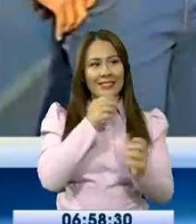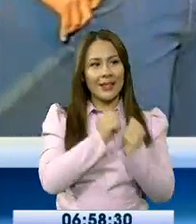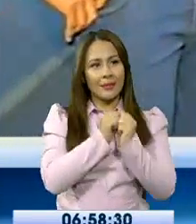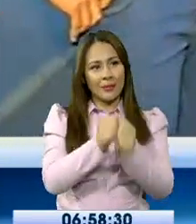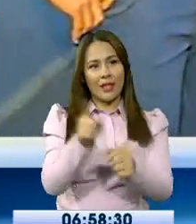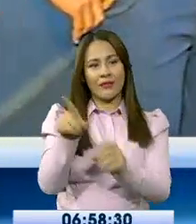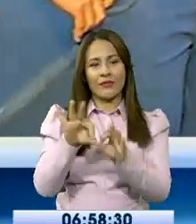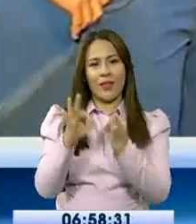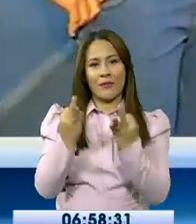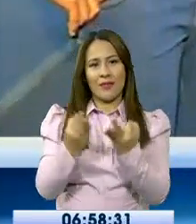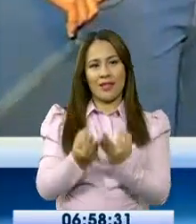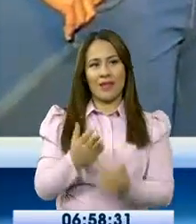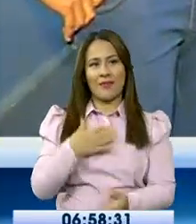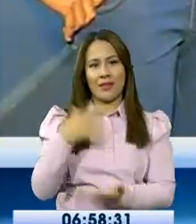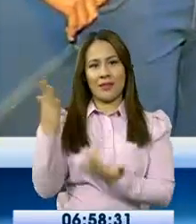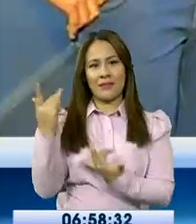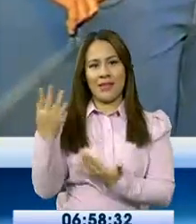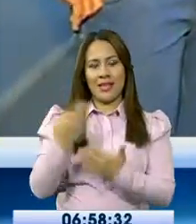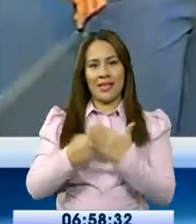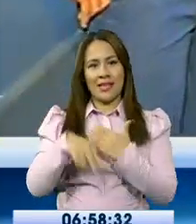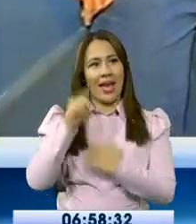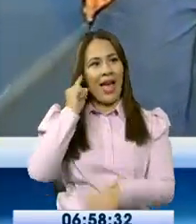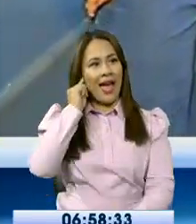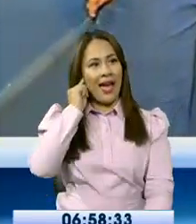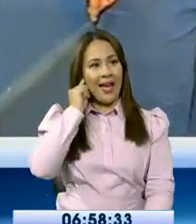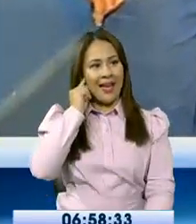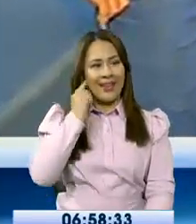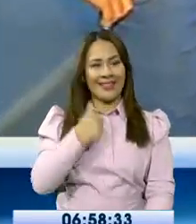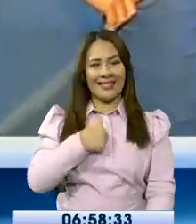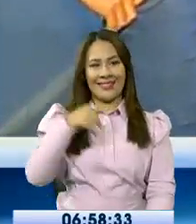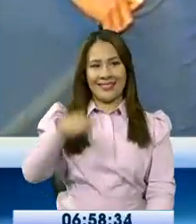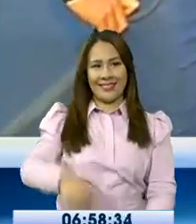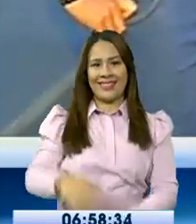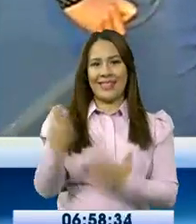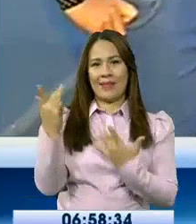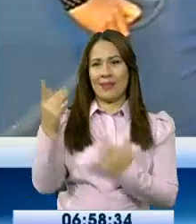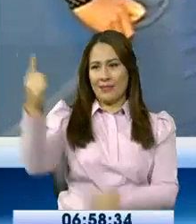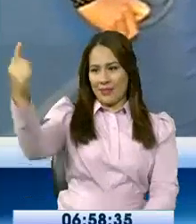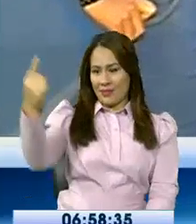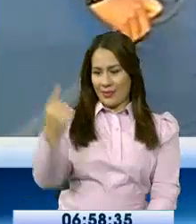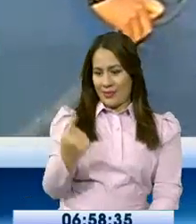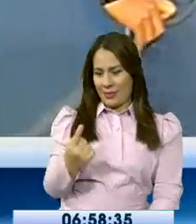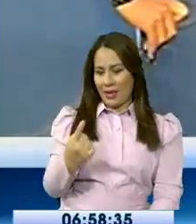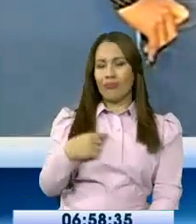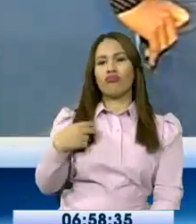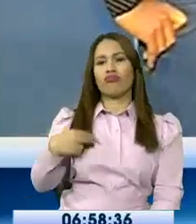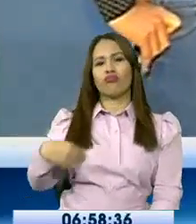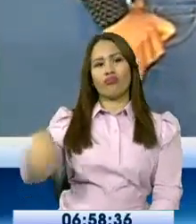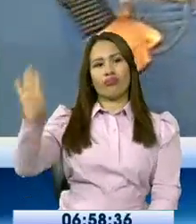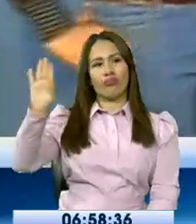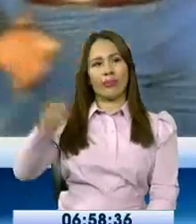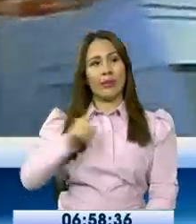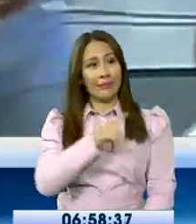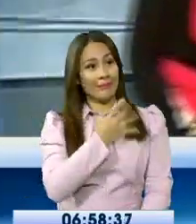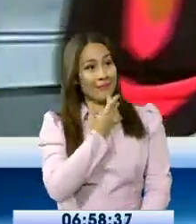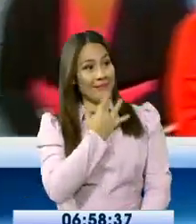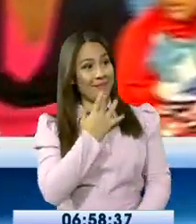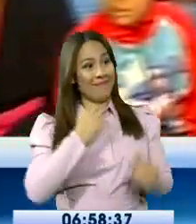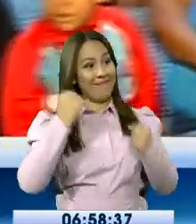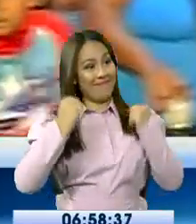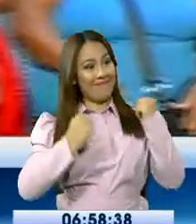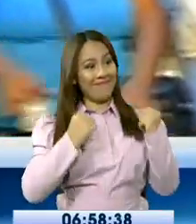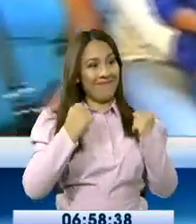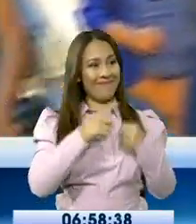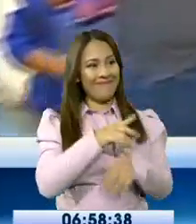Sí, estoy esperando a mi hija, que aquí la estoy esperando hasta que llegue. Diviértase mucho, mi señora. Elemento policial